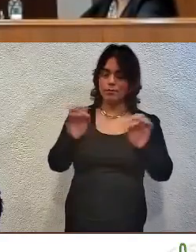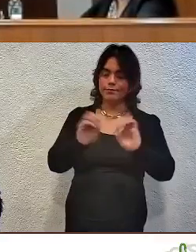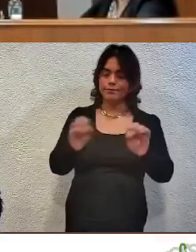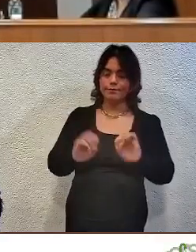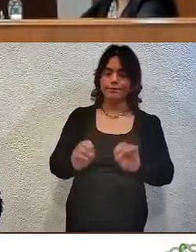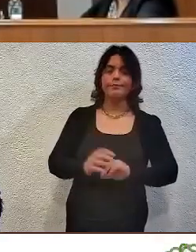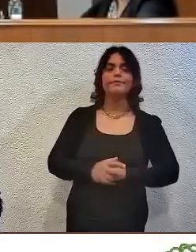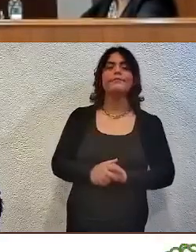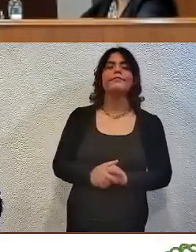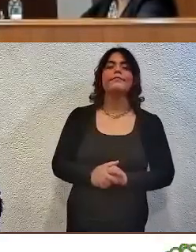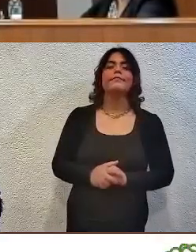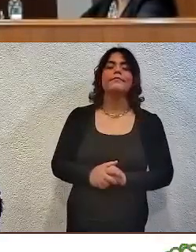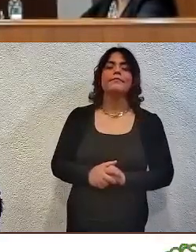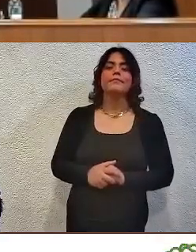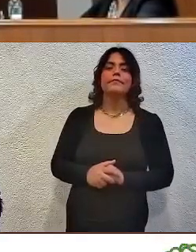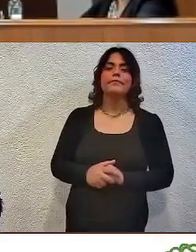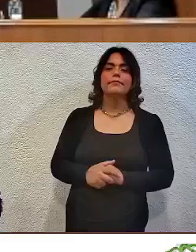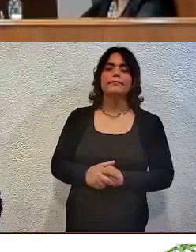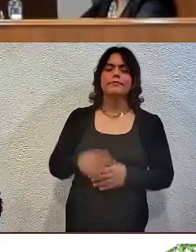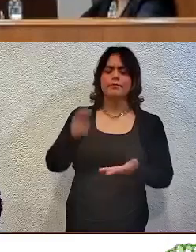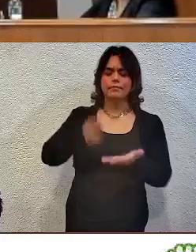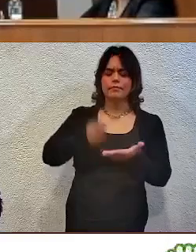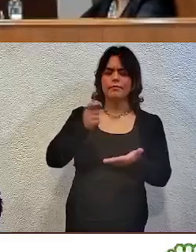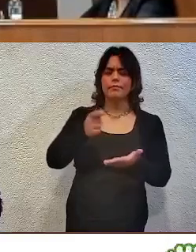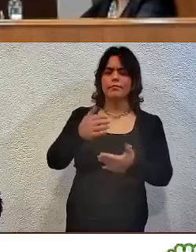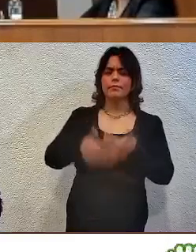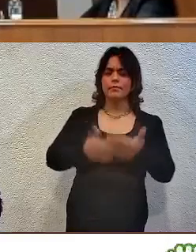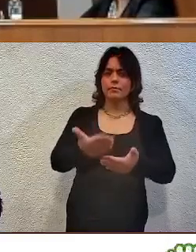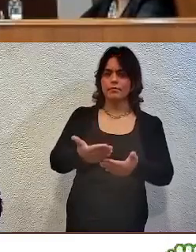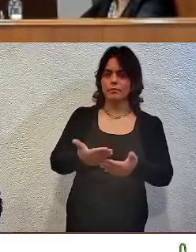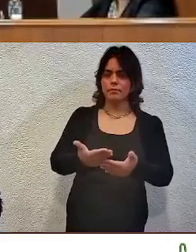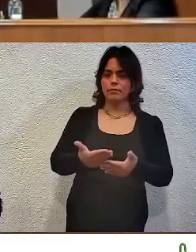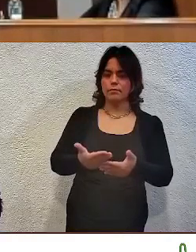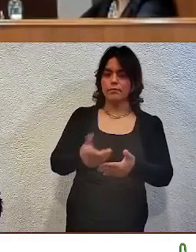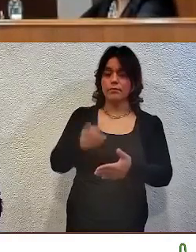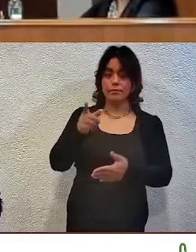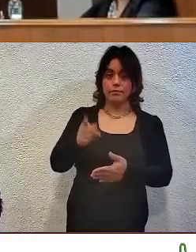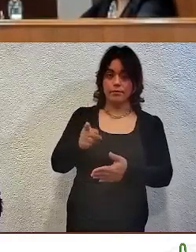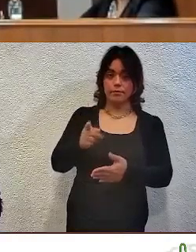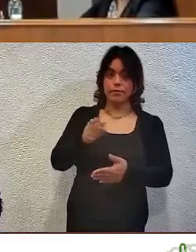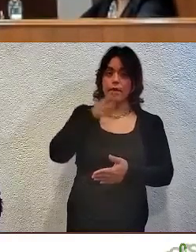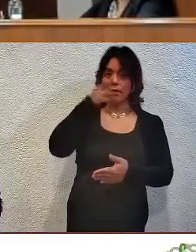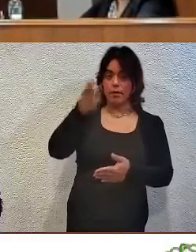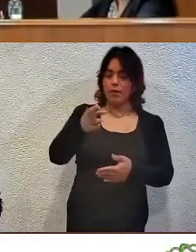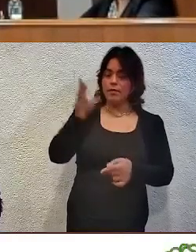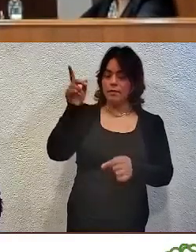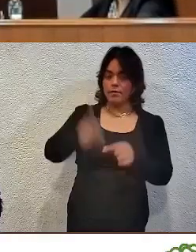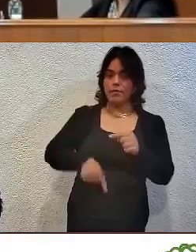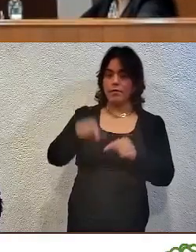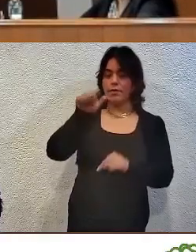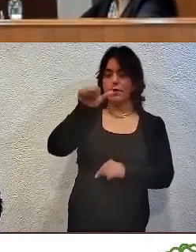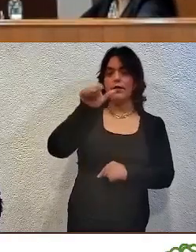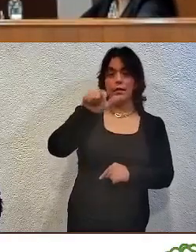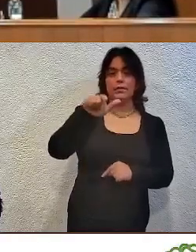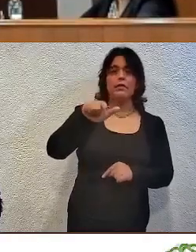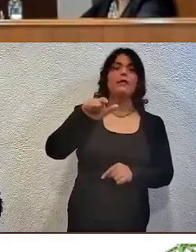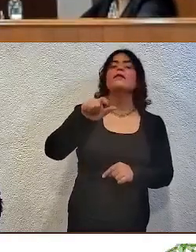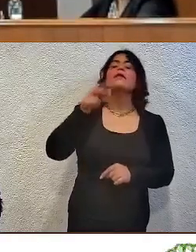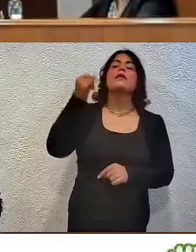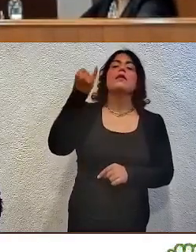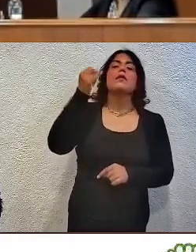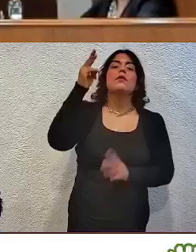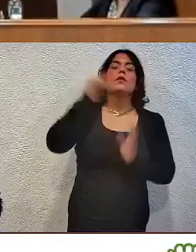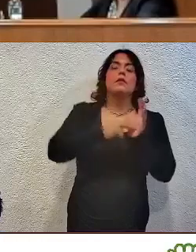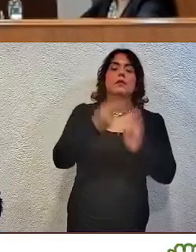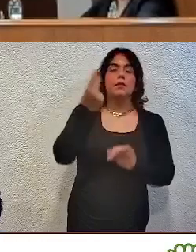correspondiente. Efectos de la sentencia. 1. Revocar la resolución impugnada de 17 de julio del 2025 en los